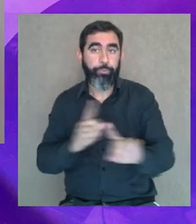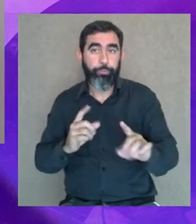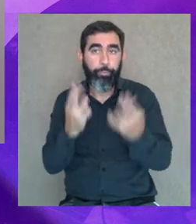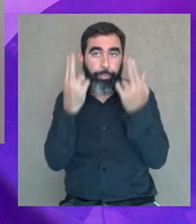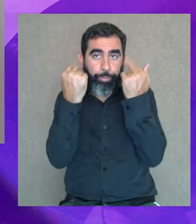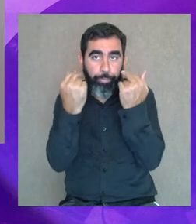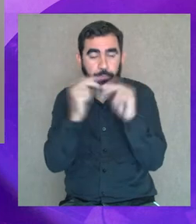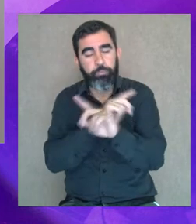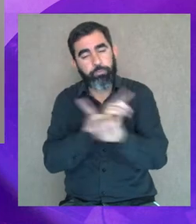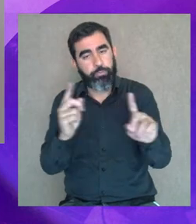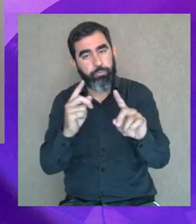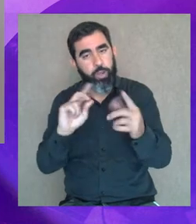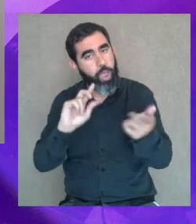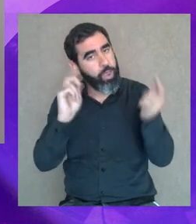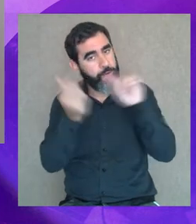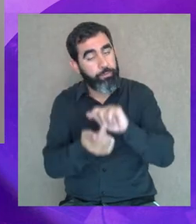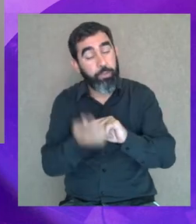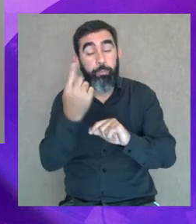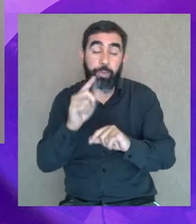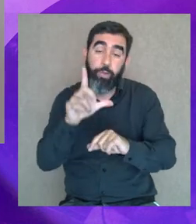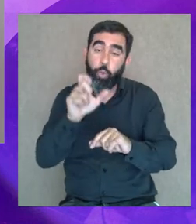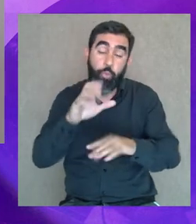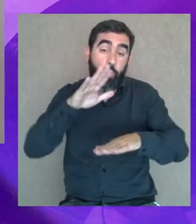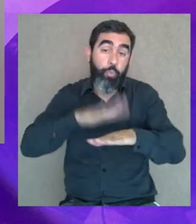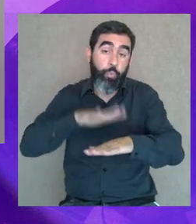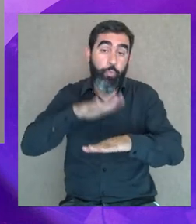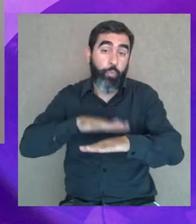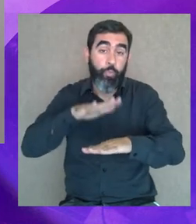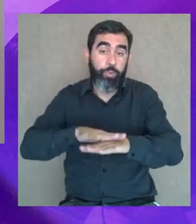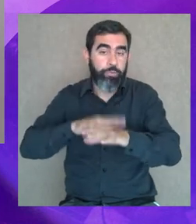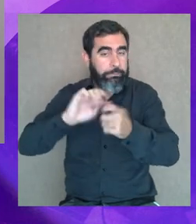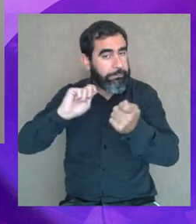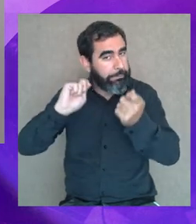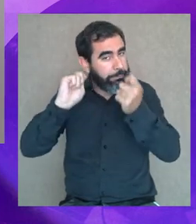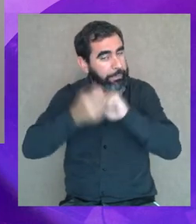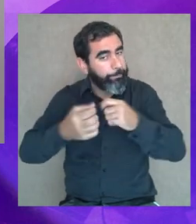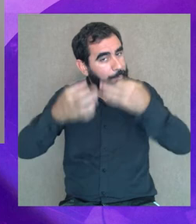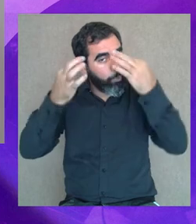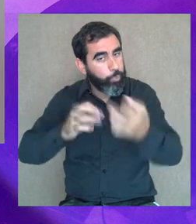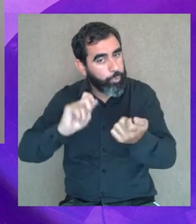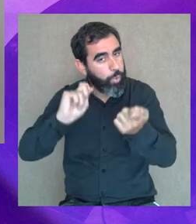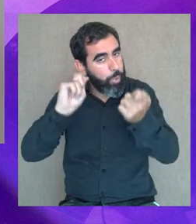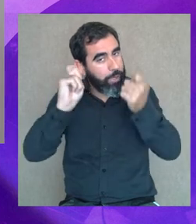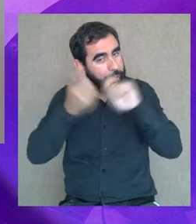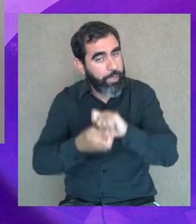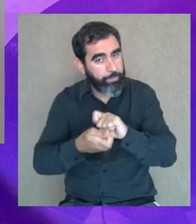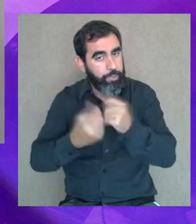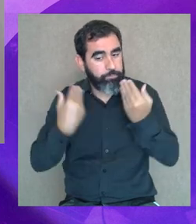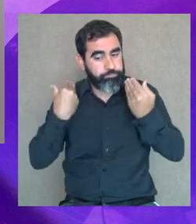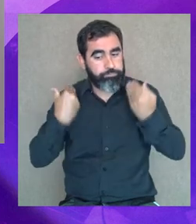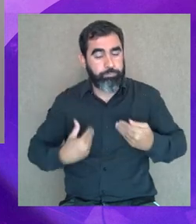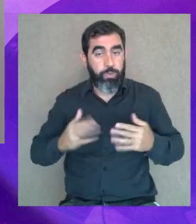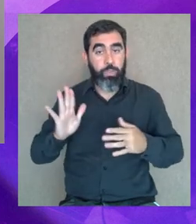que eran sometidas de ambos pero obviamente era un momento en el cual empezó a cambiar mucho la